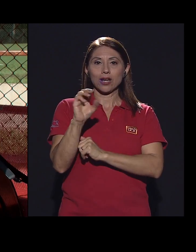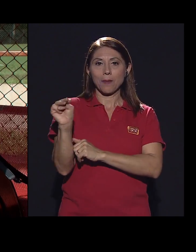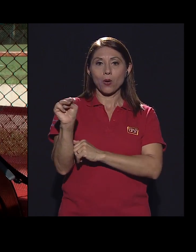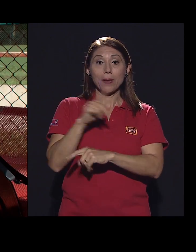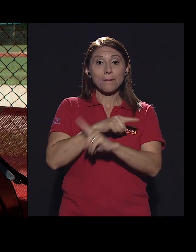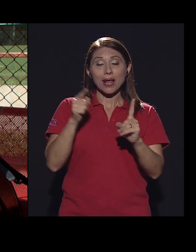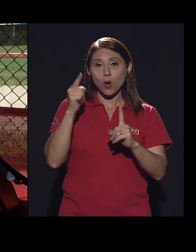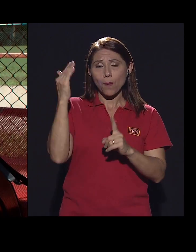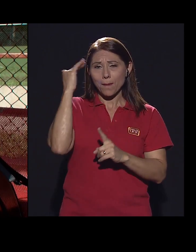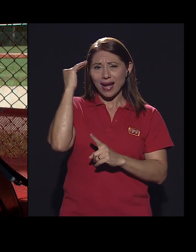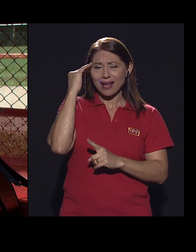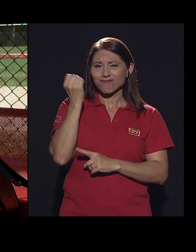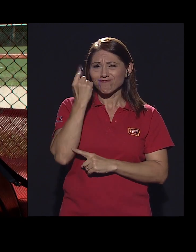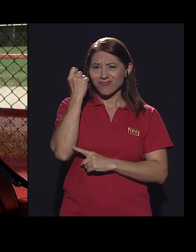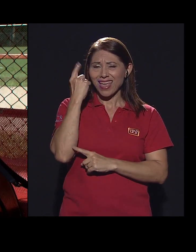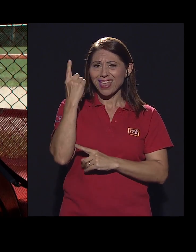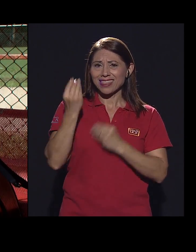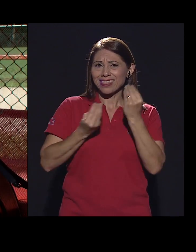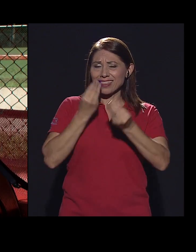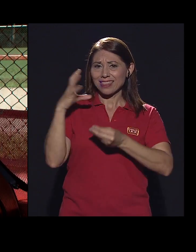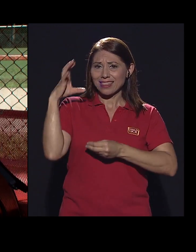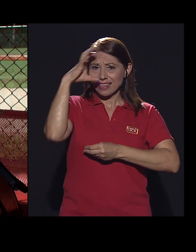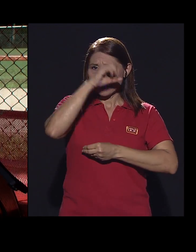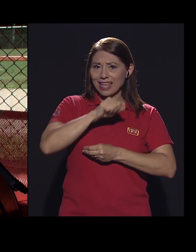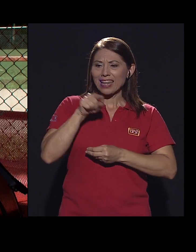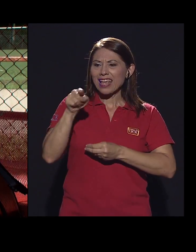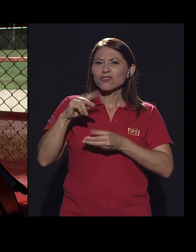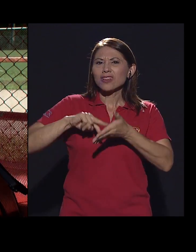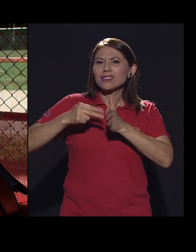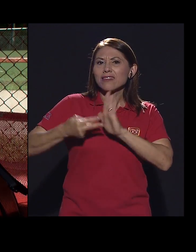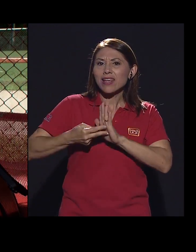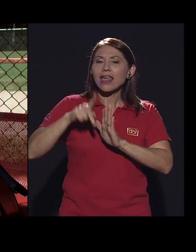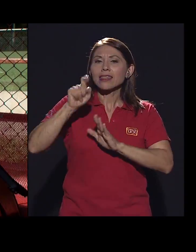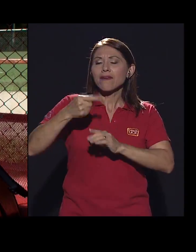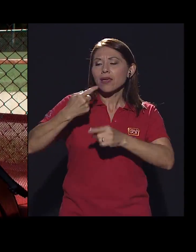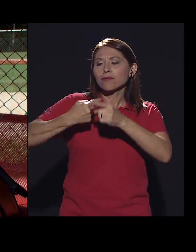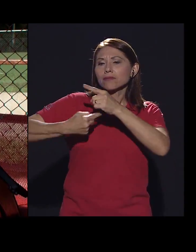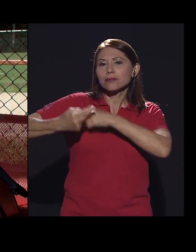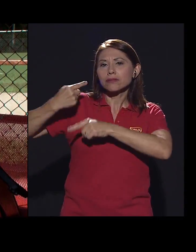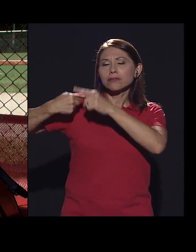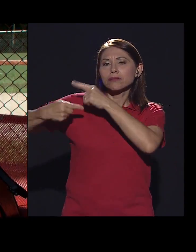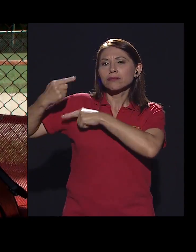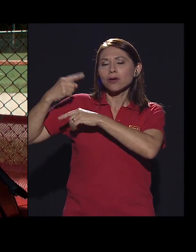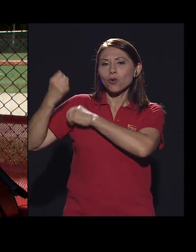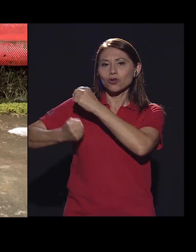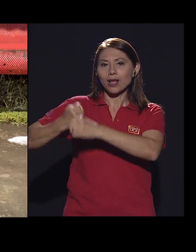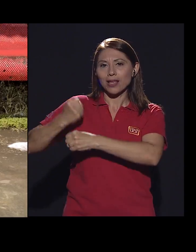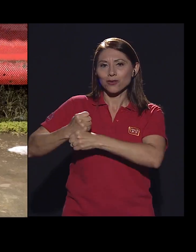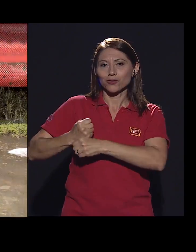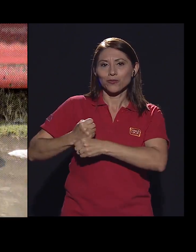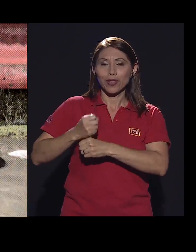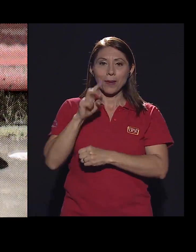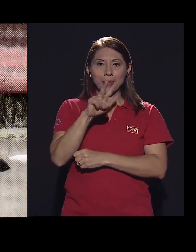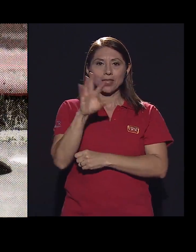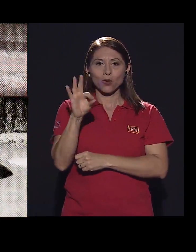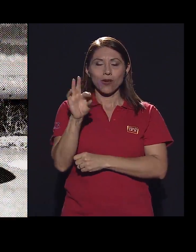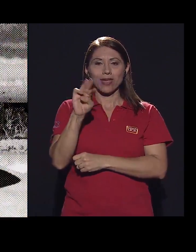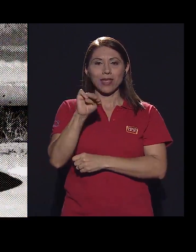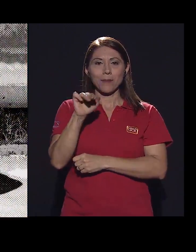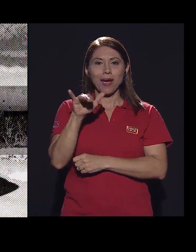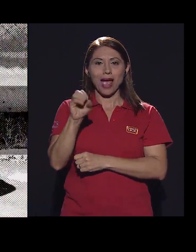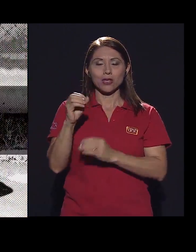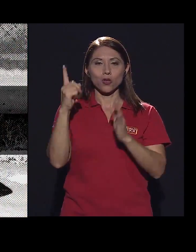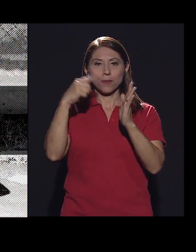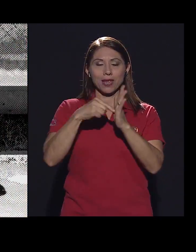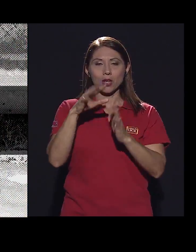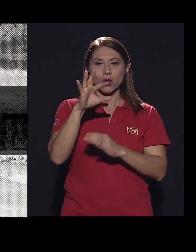para entender esa advertencia que ponía en jaque la participación tica en tierras brasileñas, hay que devolvernos unos cuantos años. El